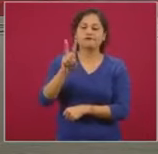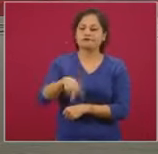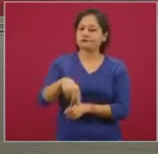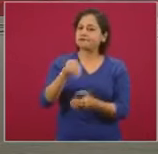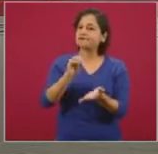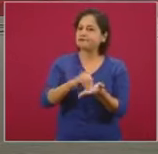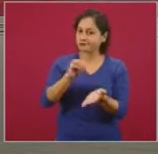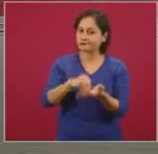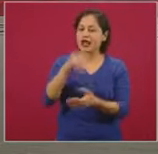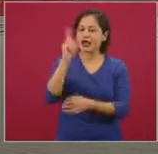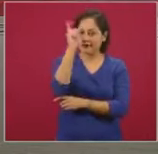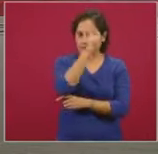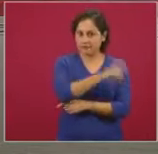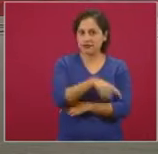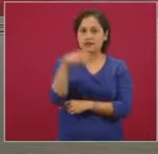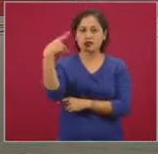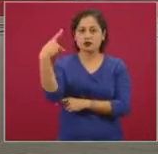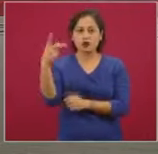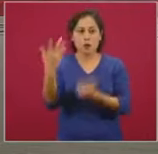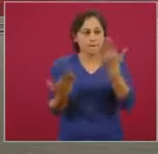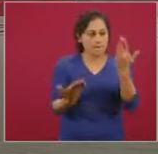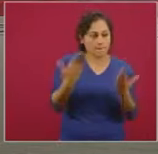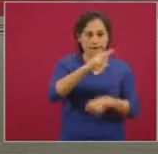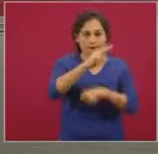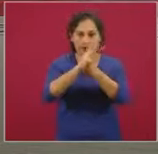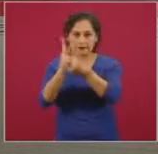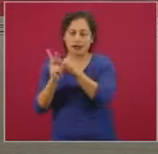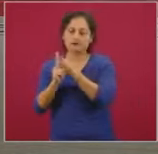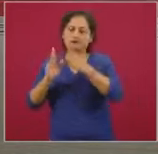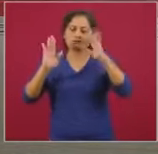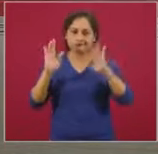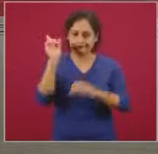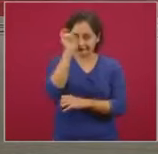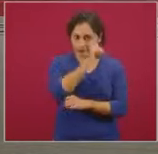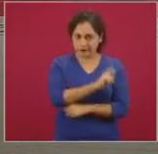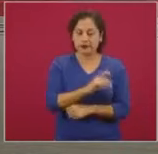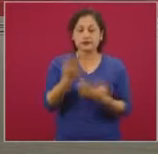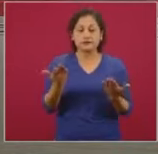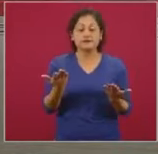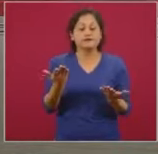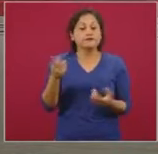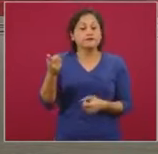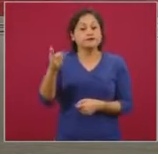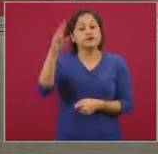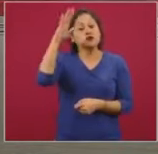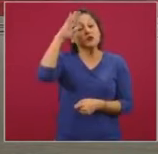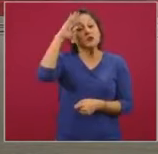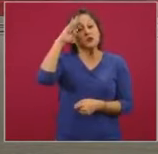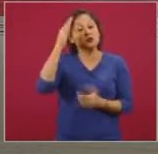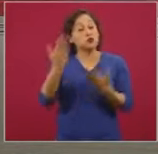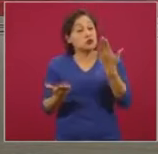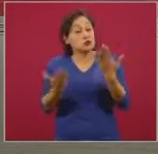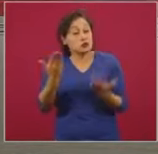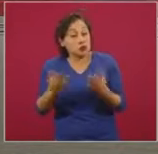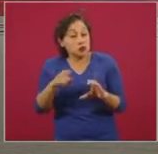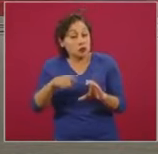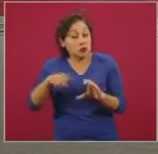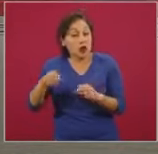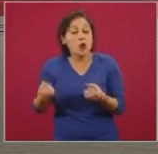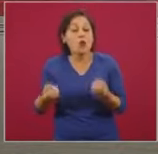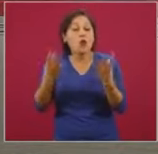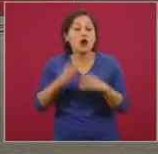comparación que hacen entre países. Ahora, ¿cuánto han estimado esto de exceso? Más o menos están, pues hay países que van